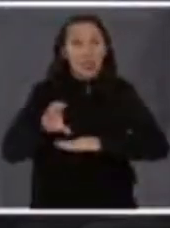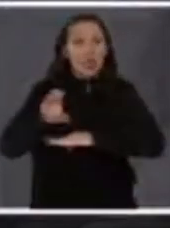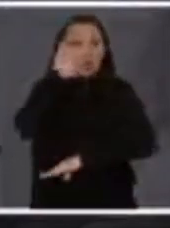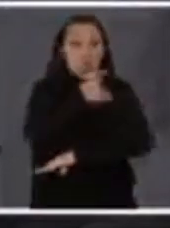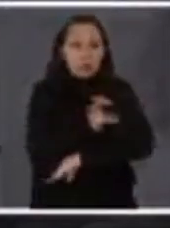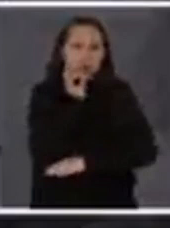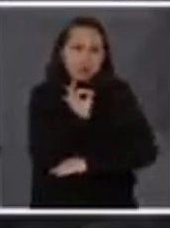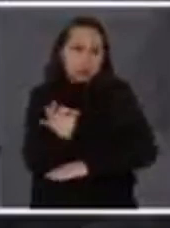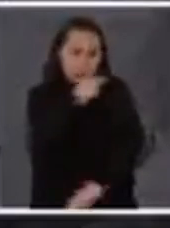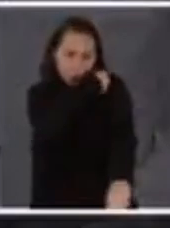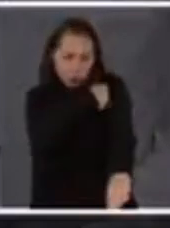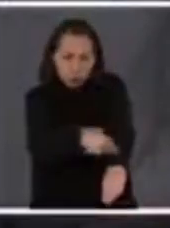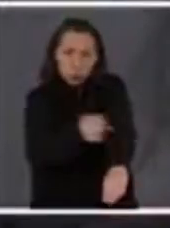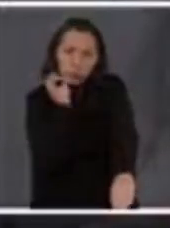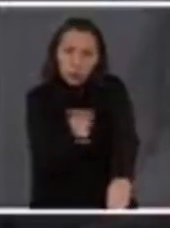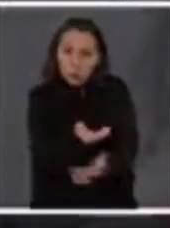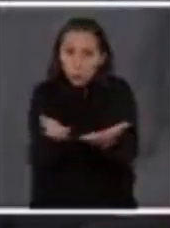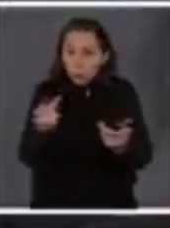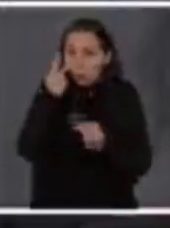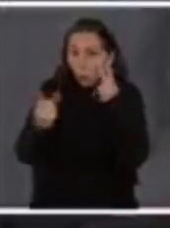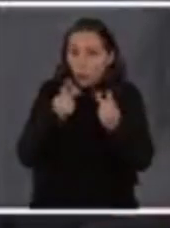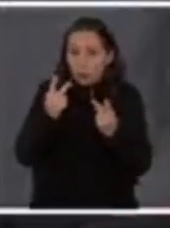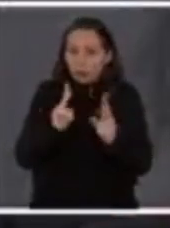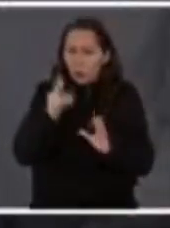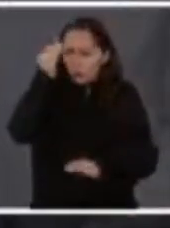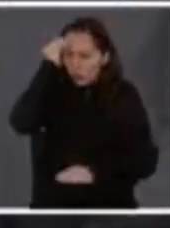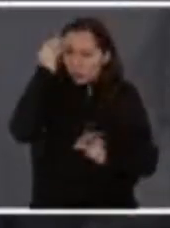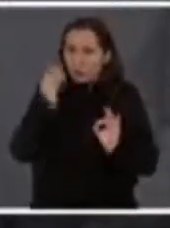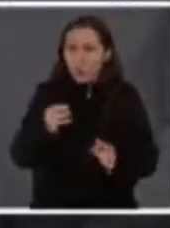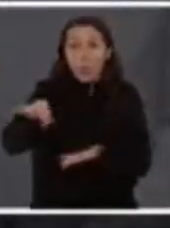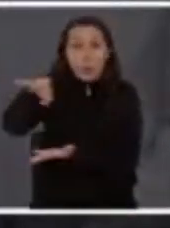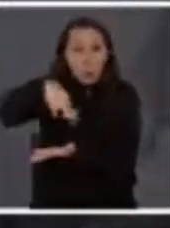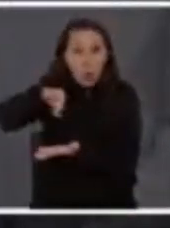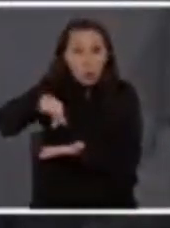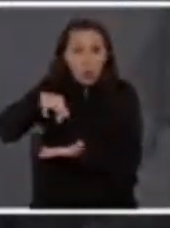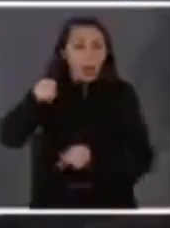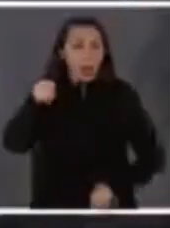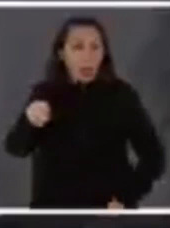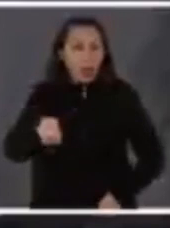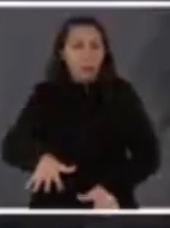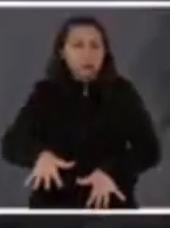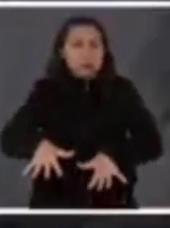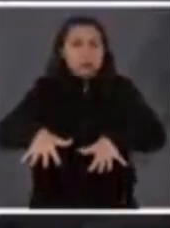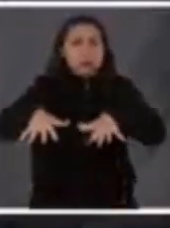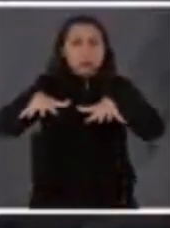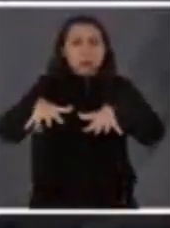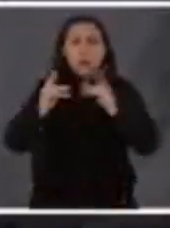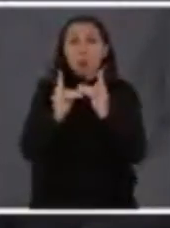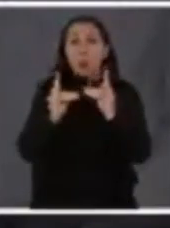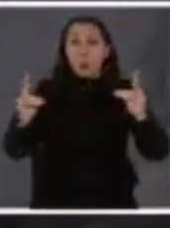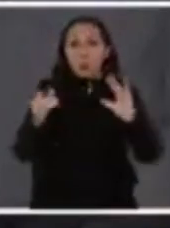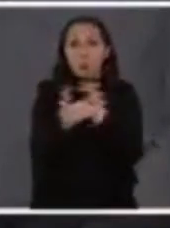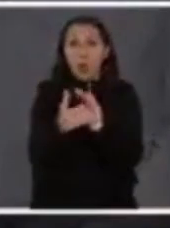estamos hablando a todo el país. Ustedes vieron cómo, si mal no recuerdo, en Pudahuel, el anegamiento de un puente